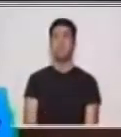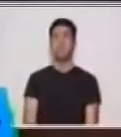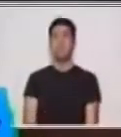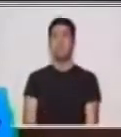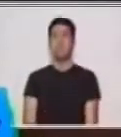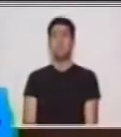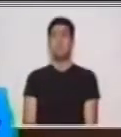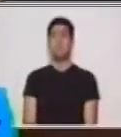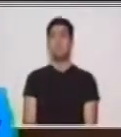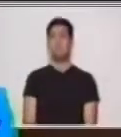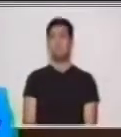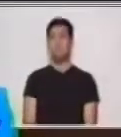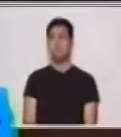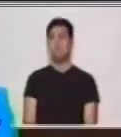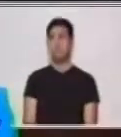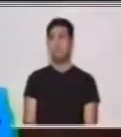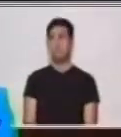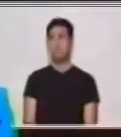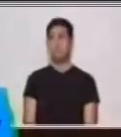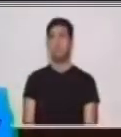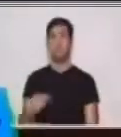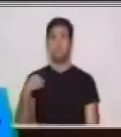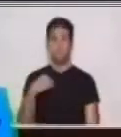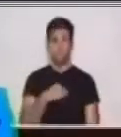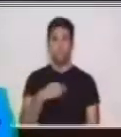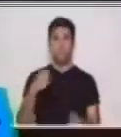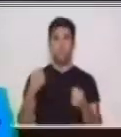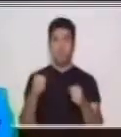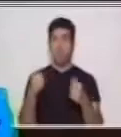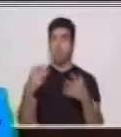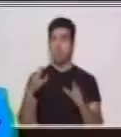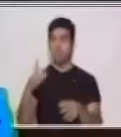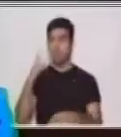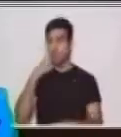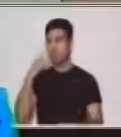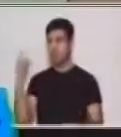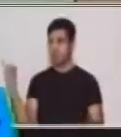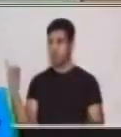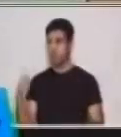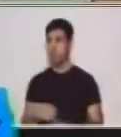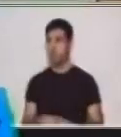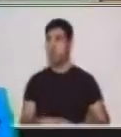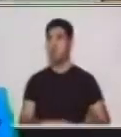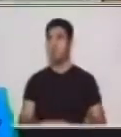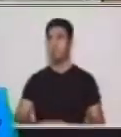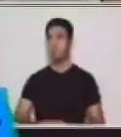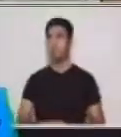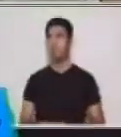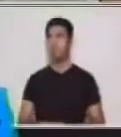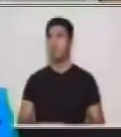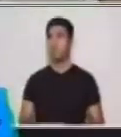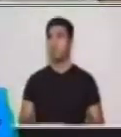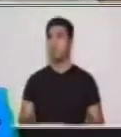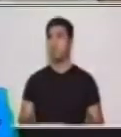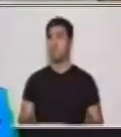un molde acá de cómo es que nos tiene que quedar este orden.